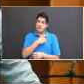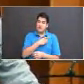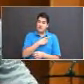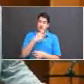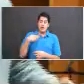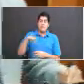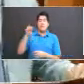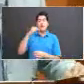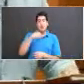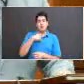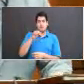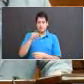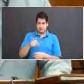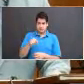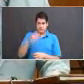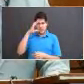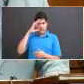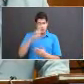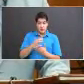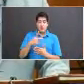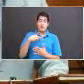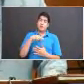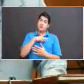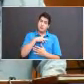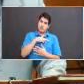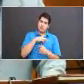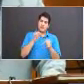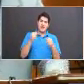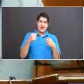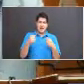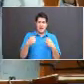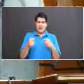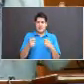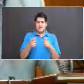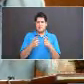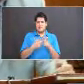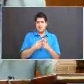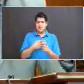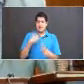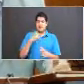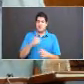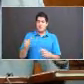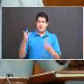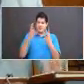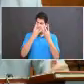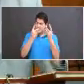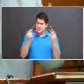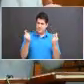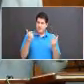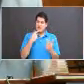pero yo sí creo que lo deberíamos de hacer con el ánimo resuelto, decir: Señor, ¿sabes qué?